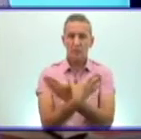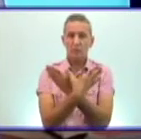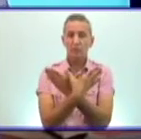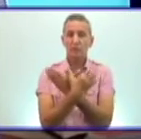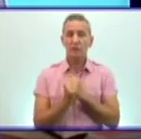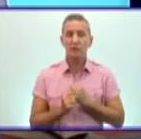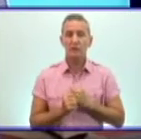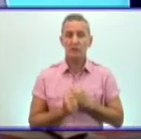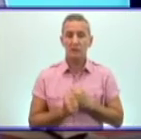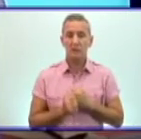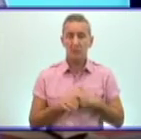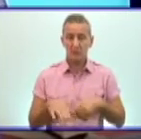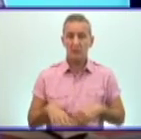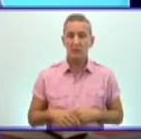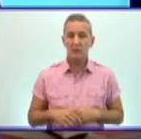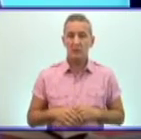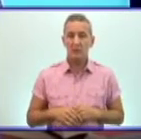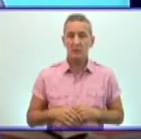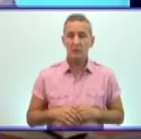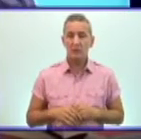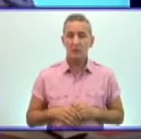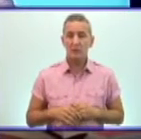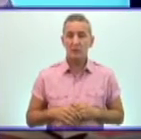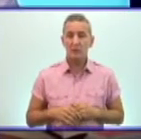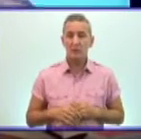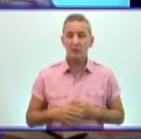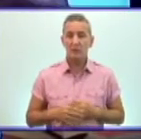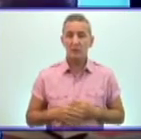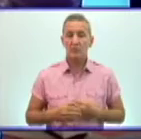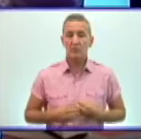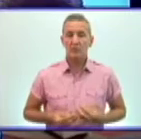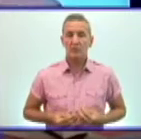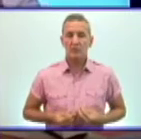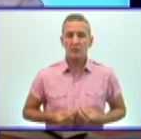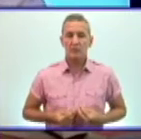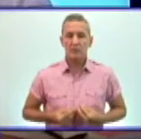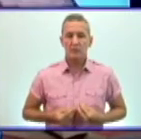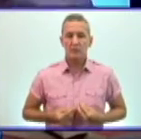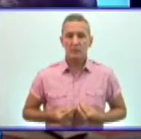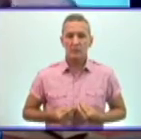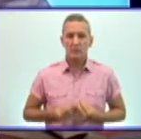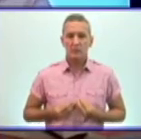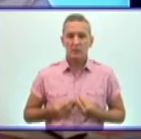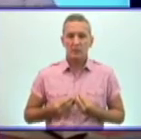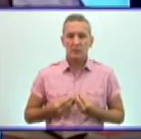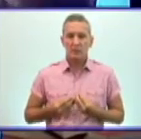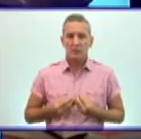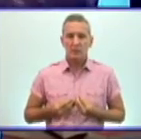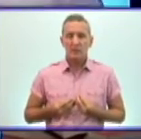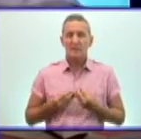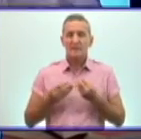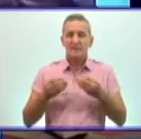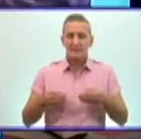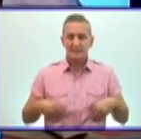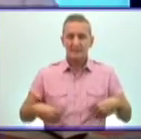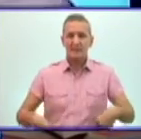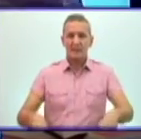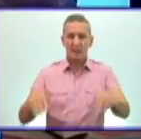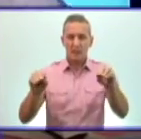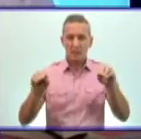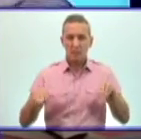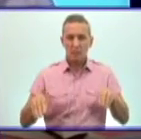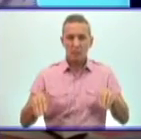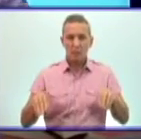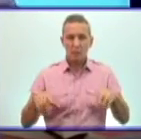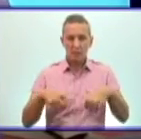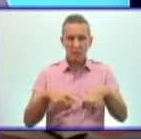ahí, o como bien lo expresa la imagen, pues portando los féretros de los héroes que nosotros